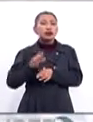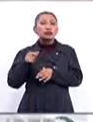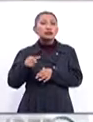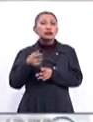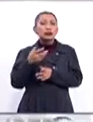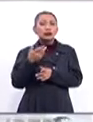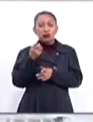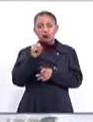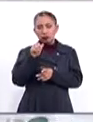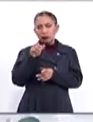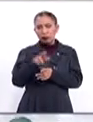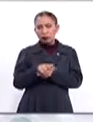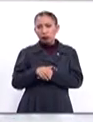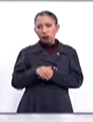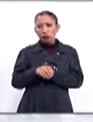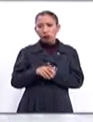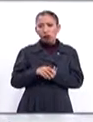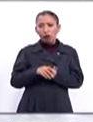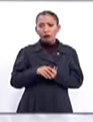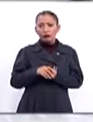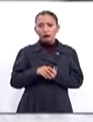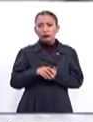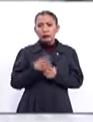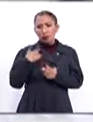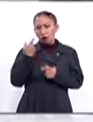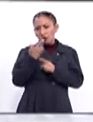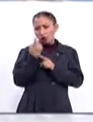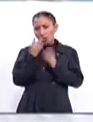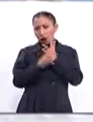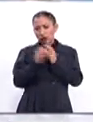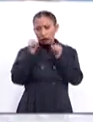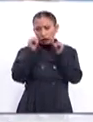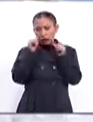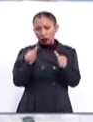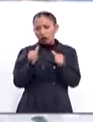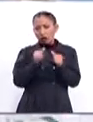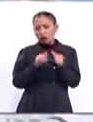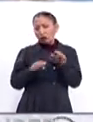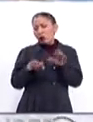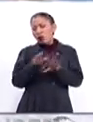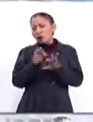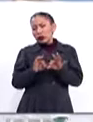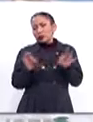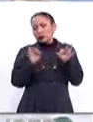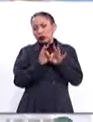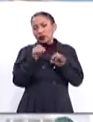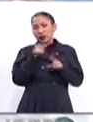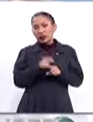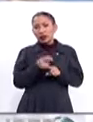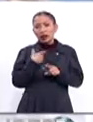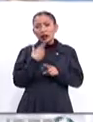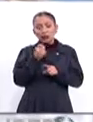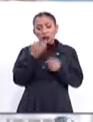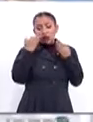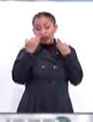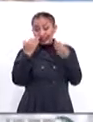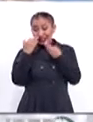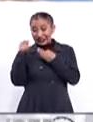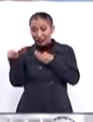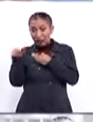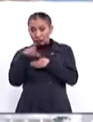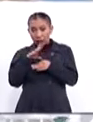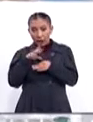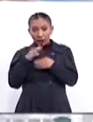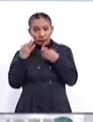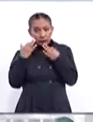sentido, Omar, lo que me llama la atención es un tema muy importante, es que dentro de los testigos, pues no